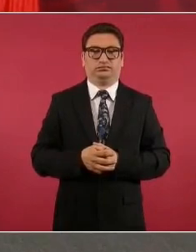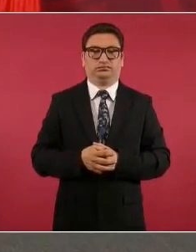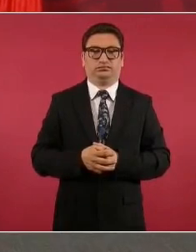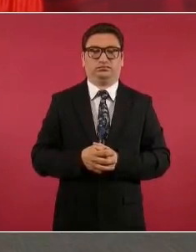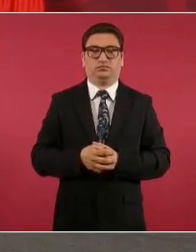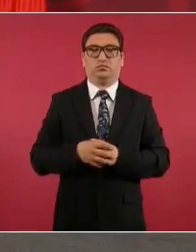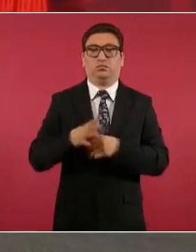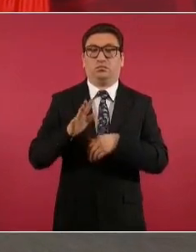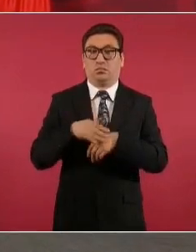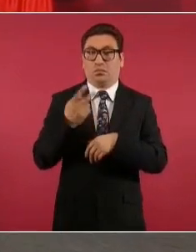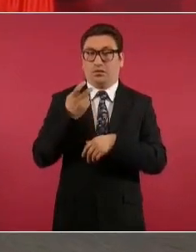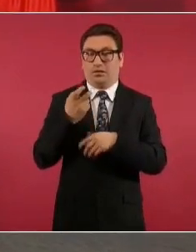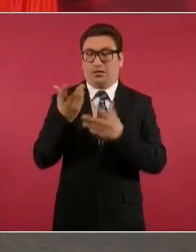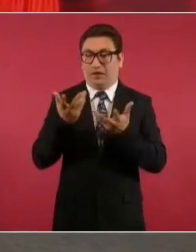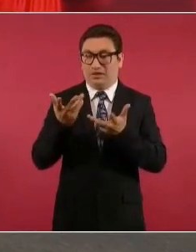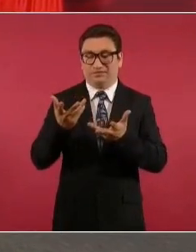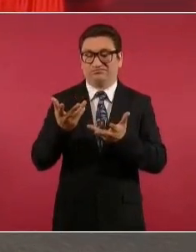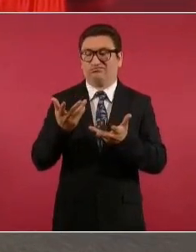que se actuara así,